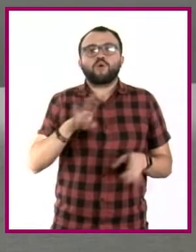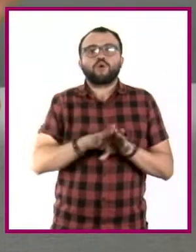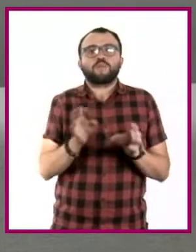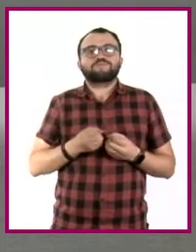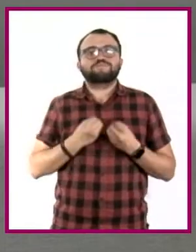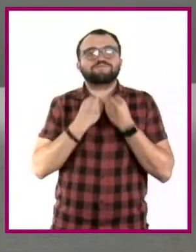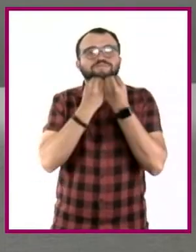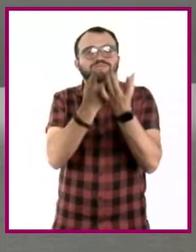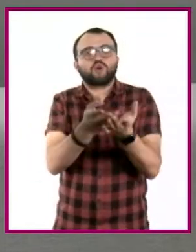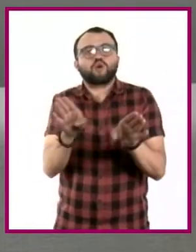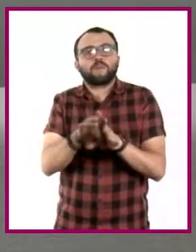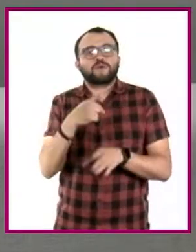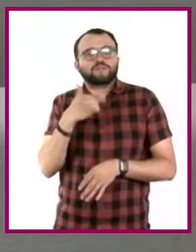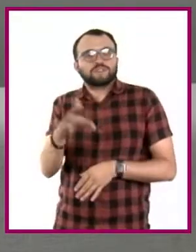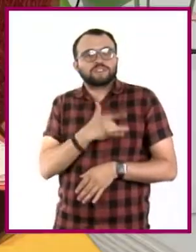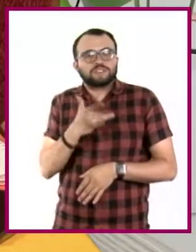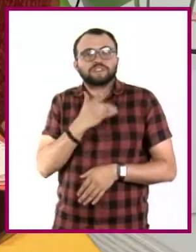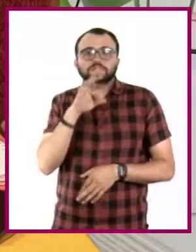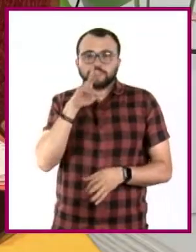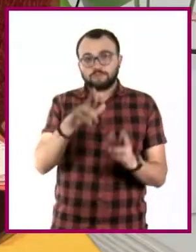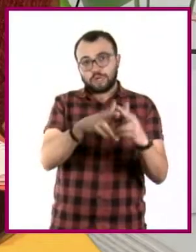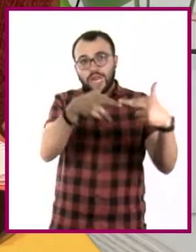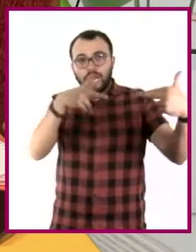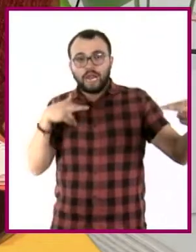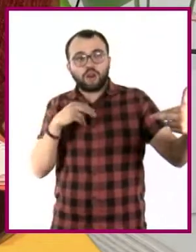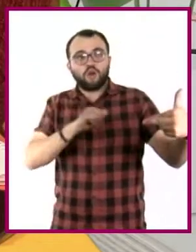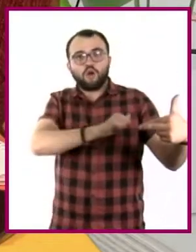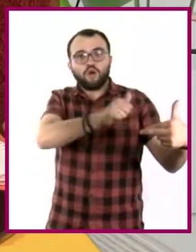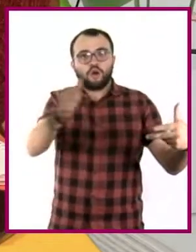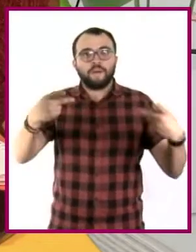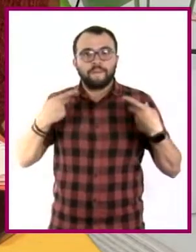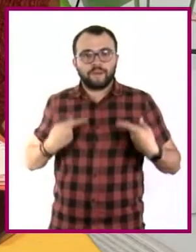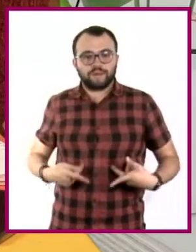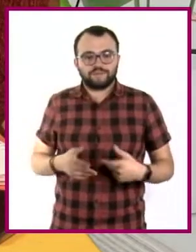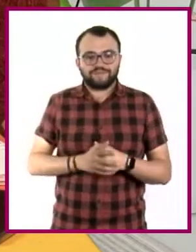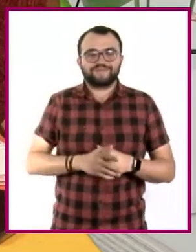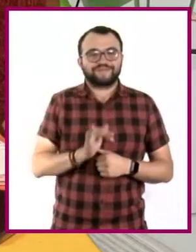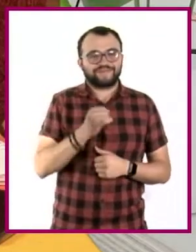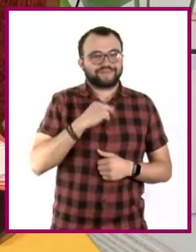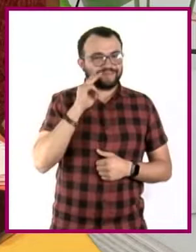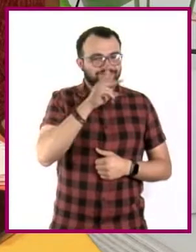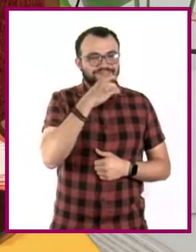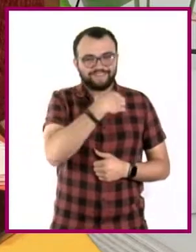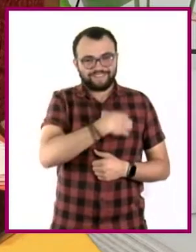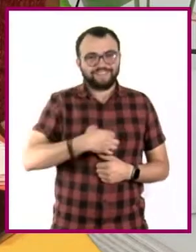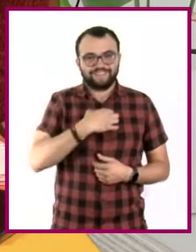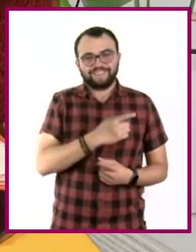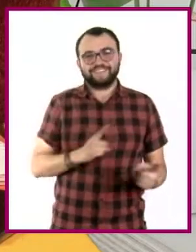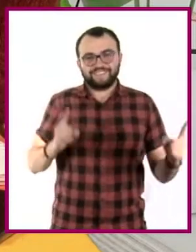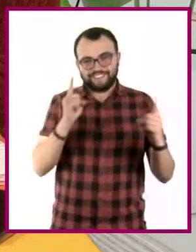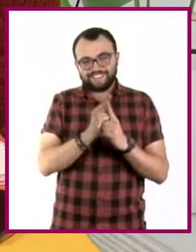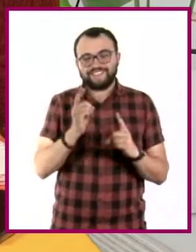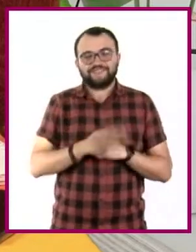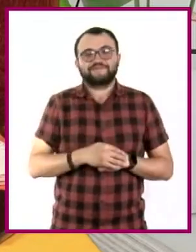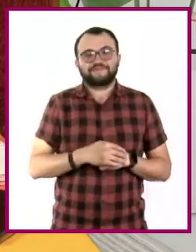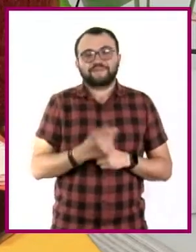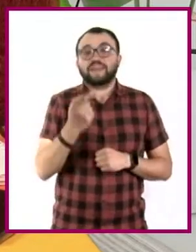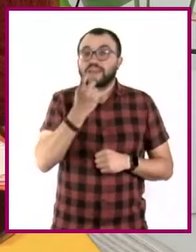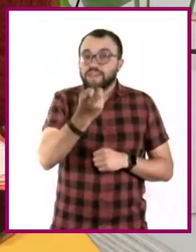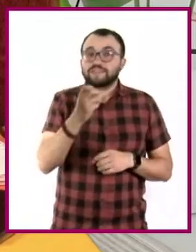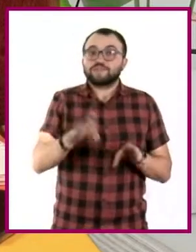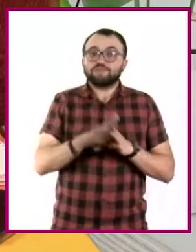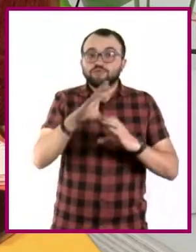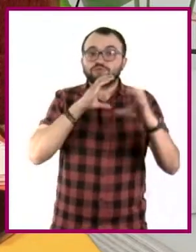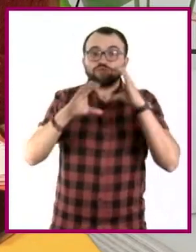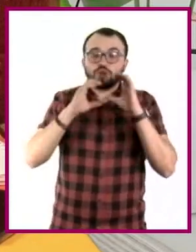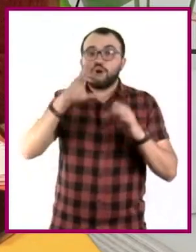ellos y relacionarnos con las otras personas. Sí, ya me di cuenta que estás contento de estar aquí. No cabe duda de que la comunicación no